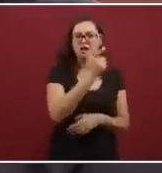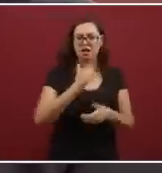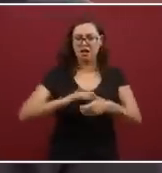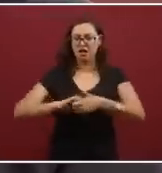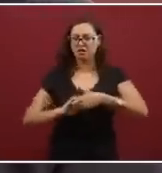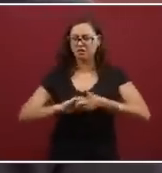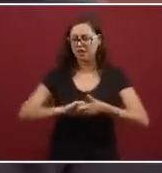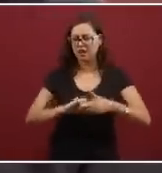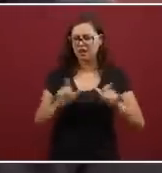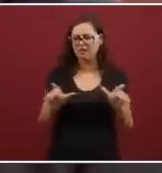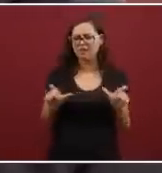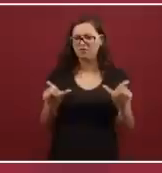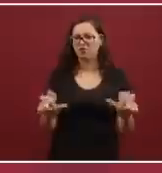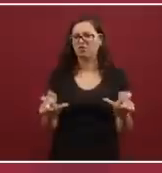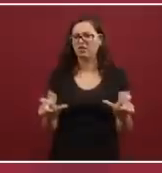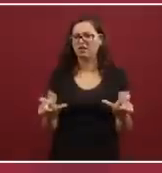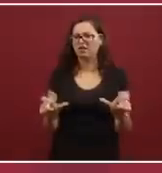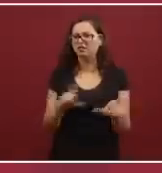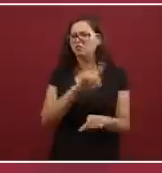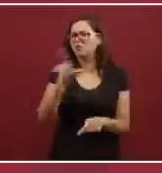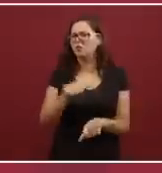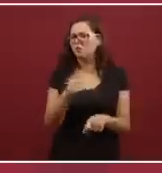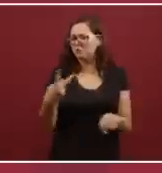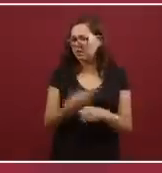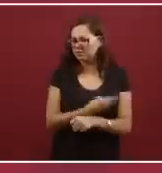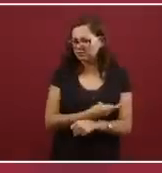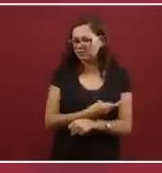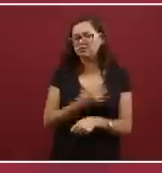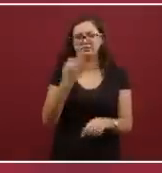frontera y qué pasa? Y en